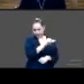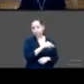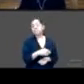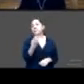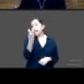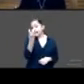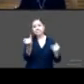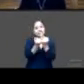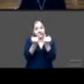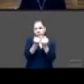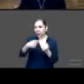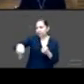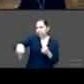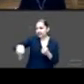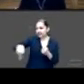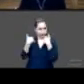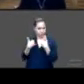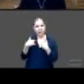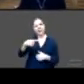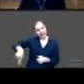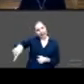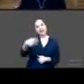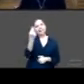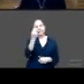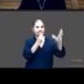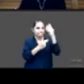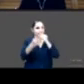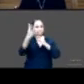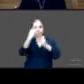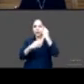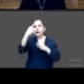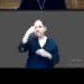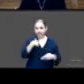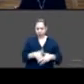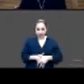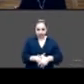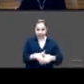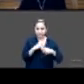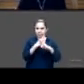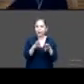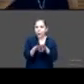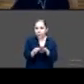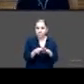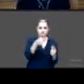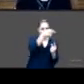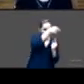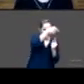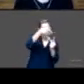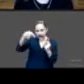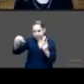poder elegir un método anticonceptivo, por ejemplo. Tienes que tener toda la información a tu alrededor y no solo la información, sino las capacidades y habilidades